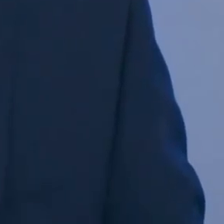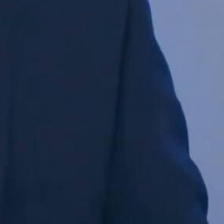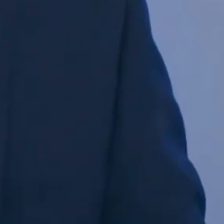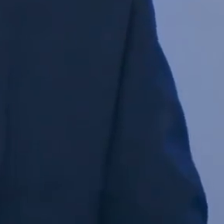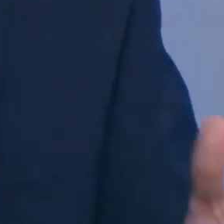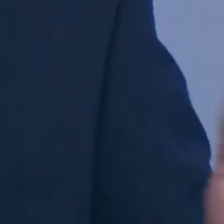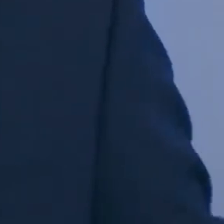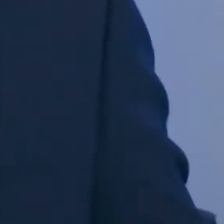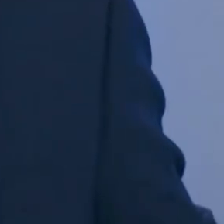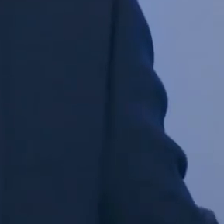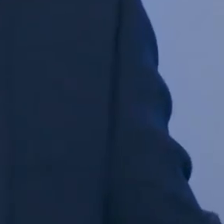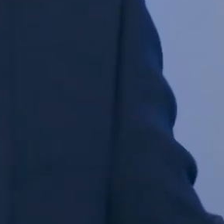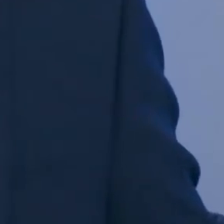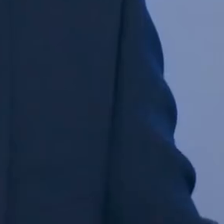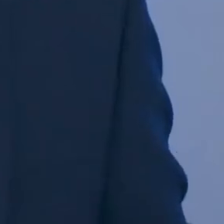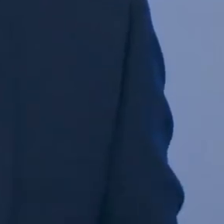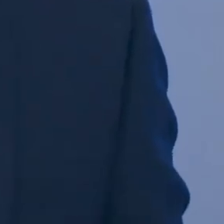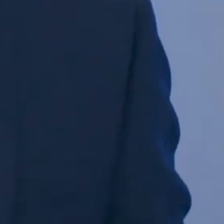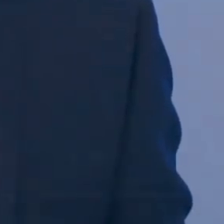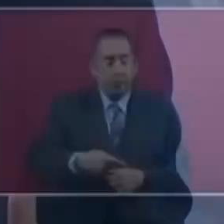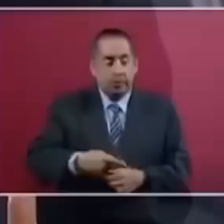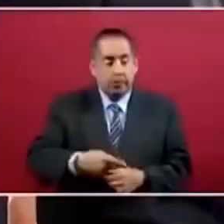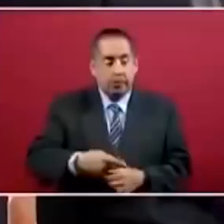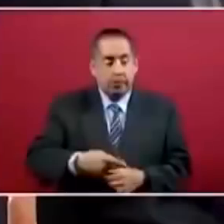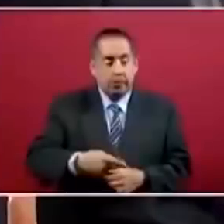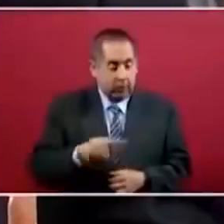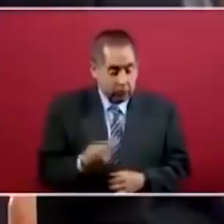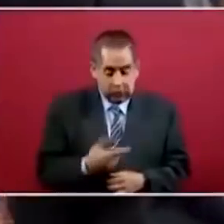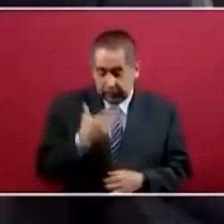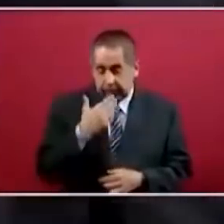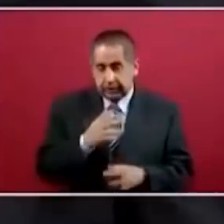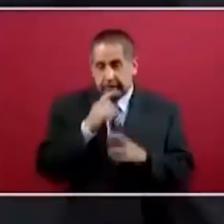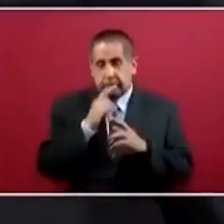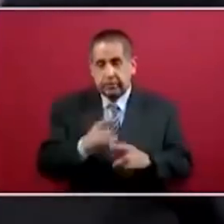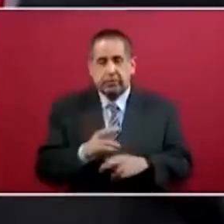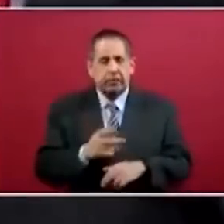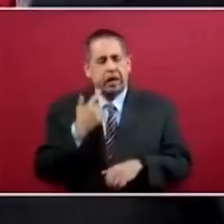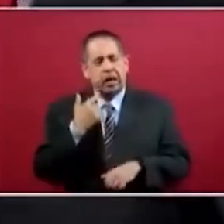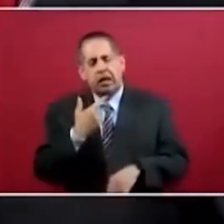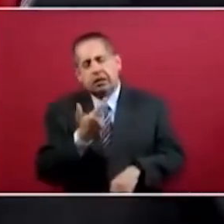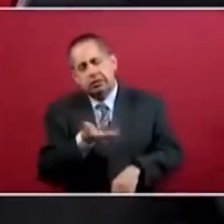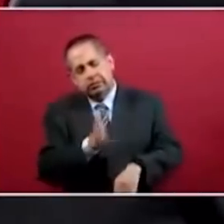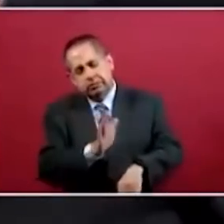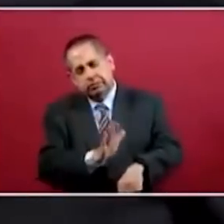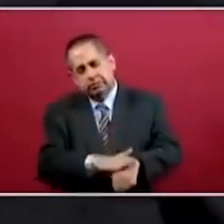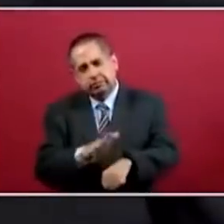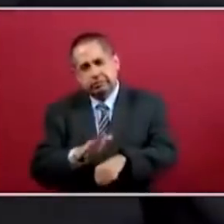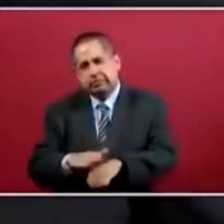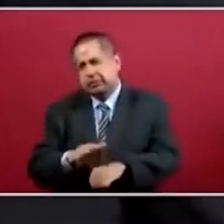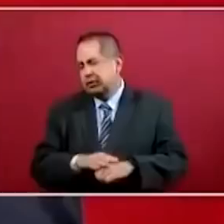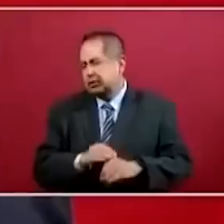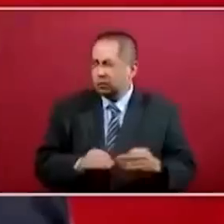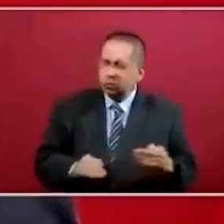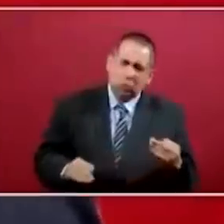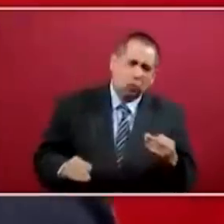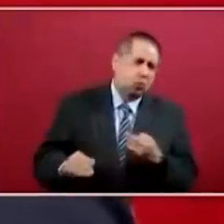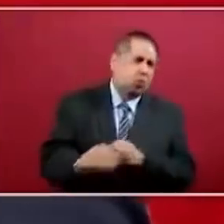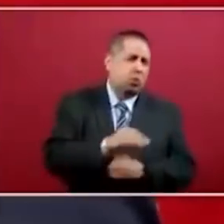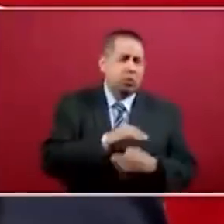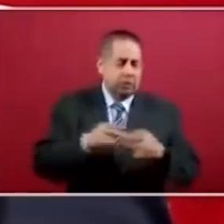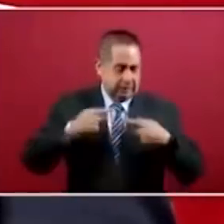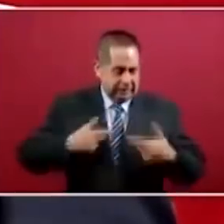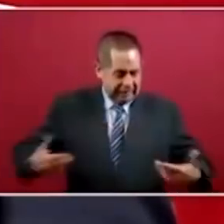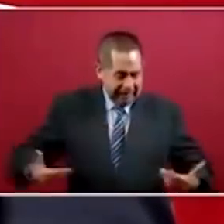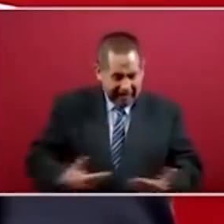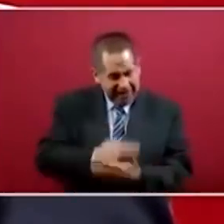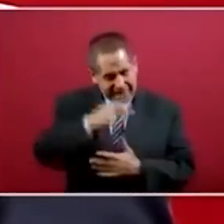mexicano y que ya no haya gente mala. Para hacer un llamado a todos los